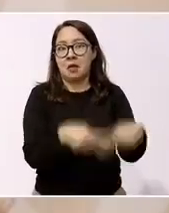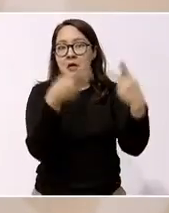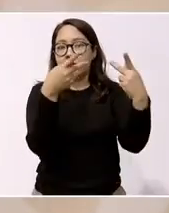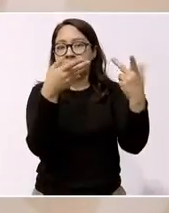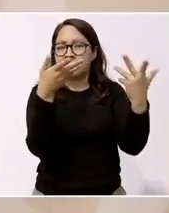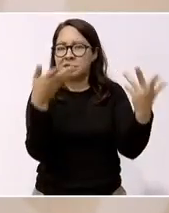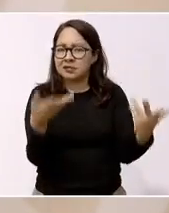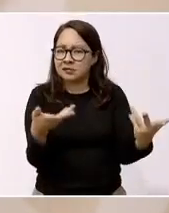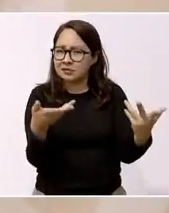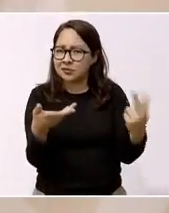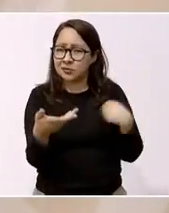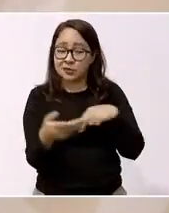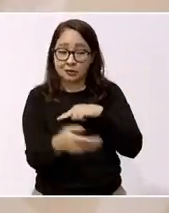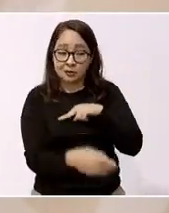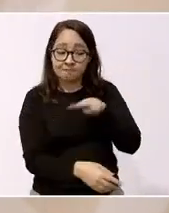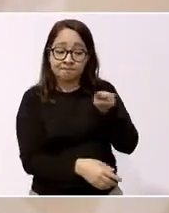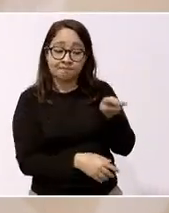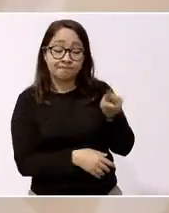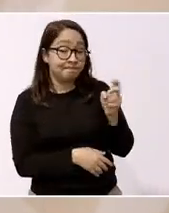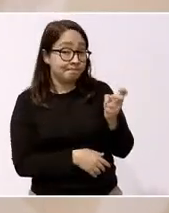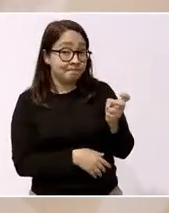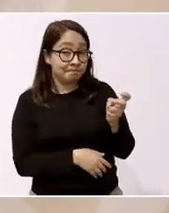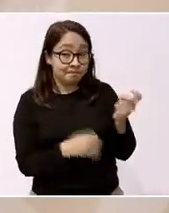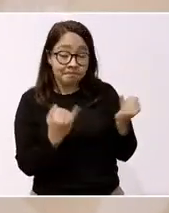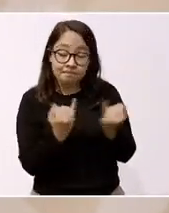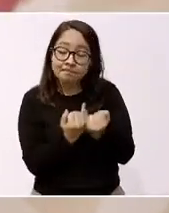estamos cambiando esa política.